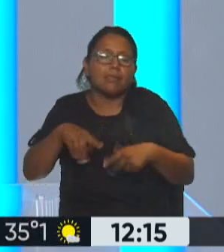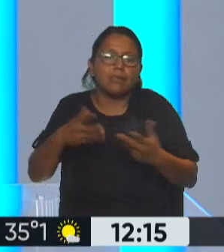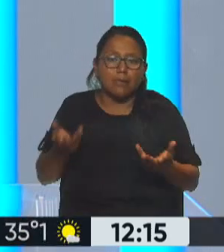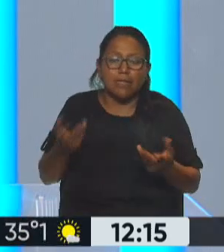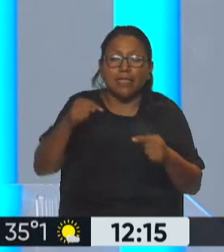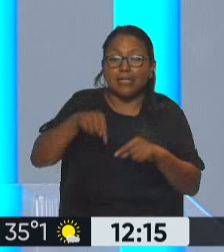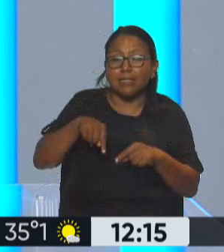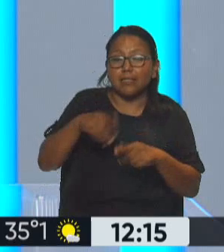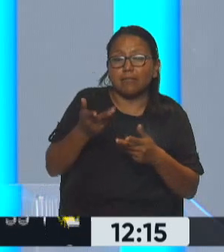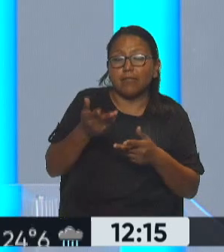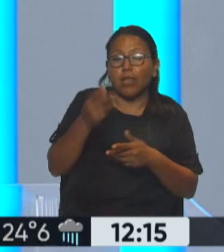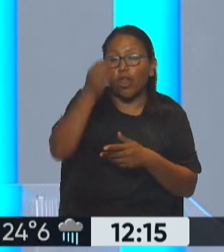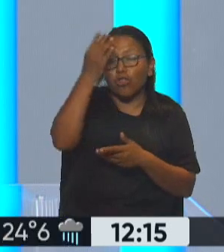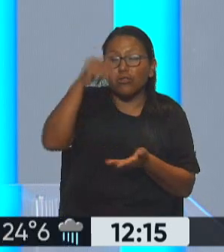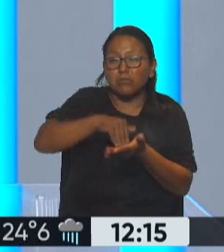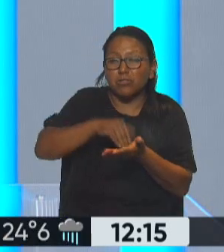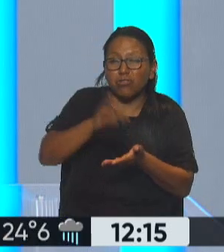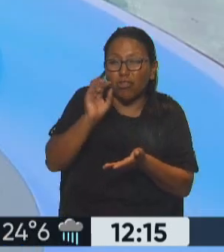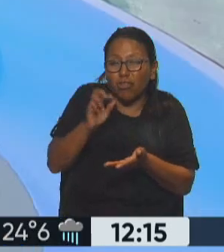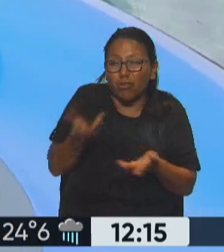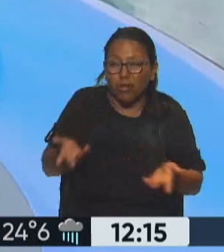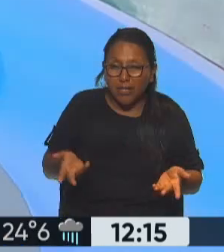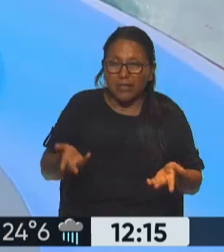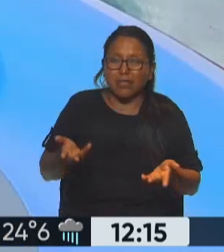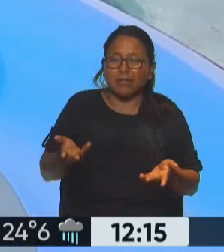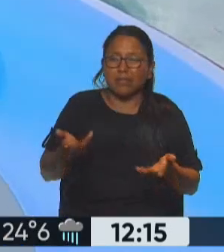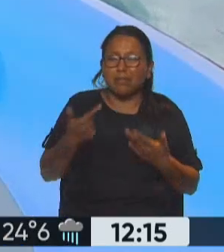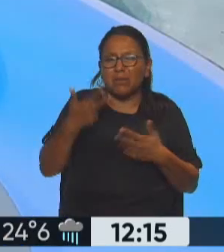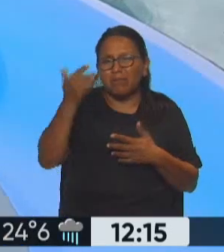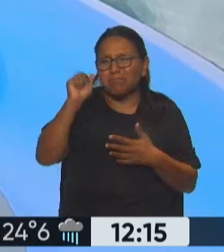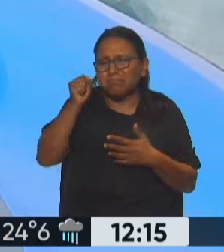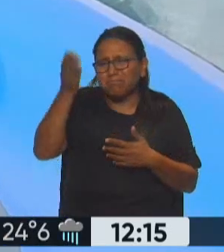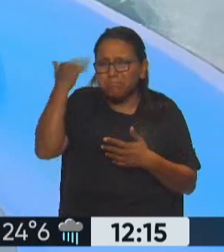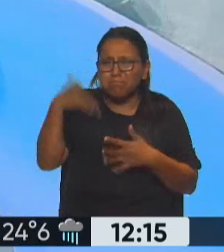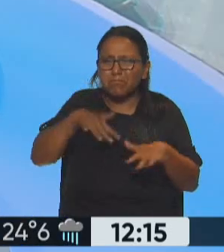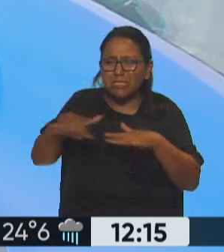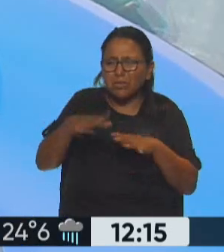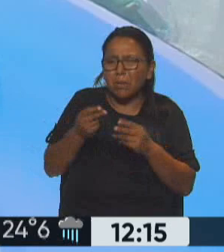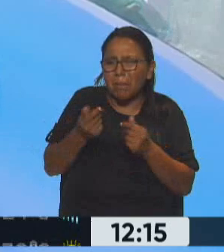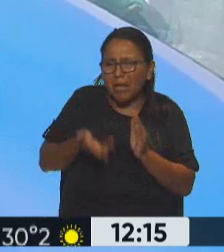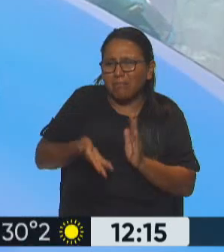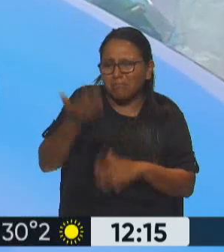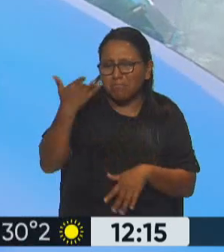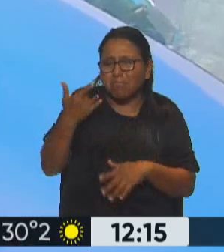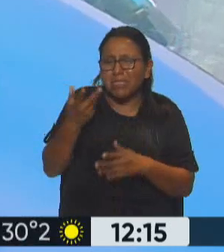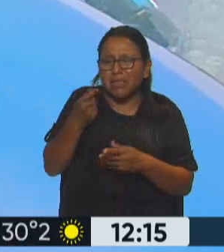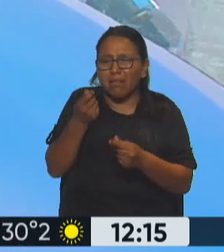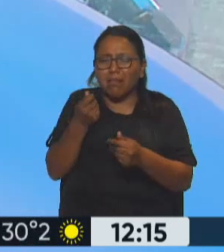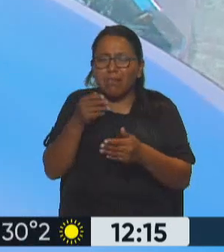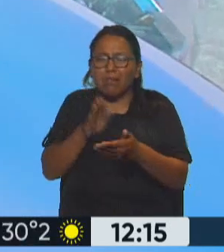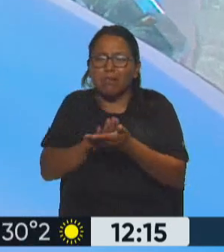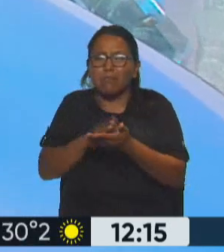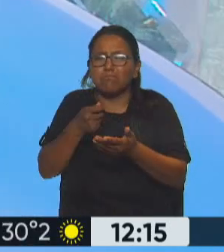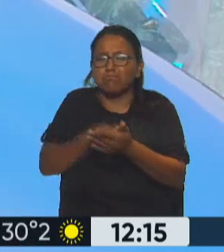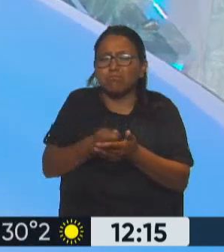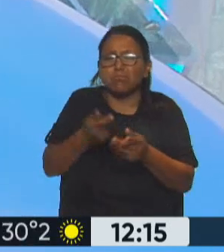en este caso, 12 millones de dólares, pero hemos tenido situaciones de mucho más dinero, ¿no? Que se está subfacturando y